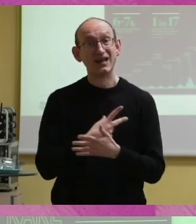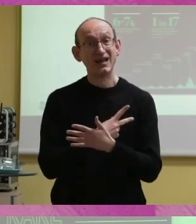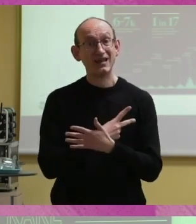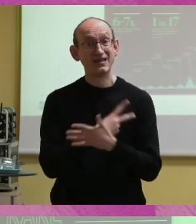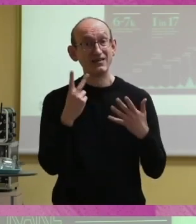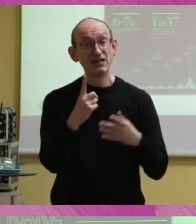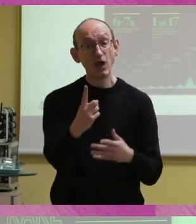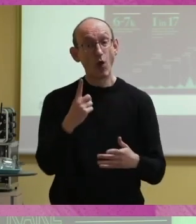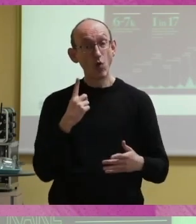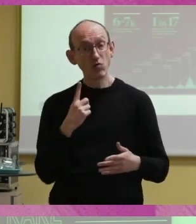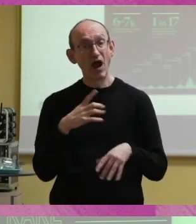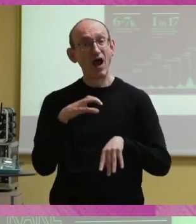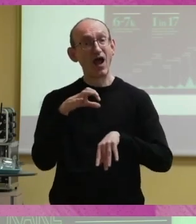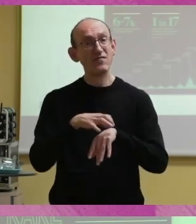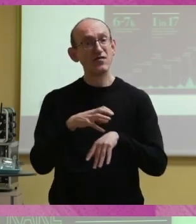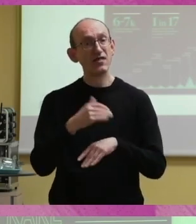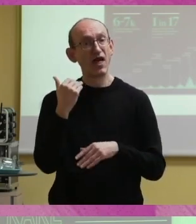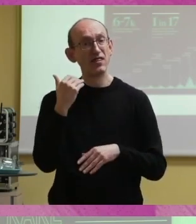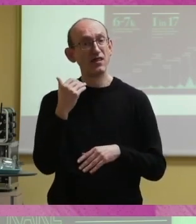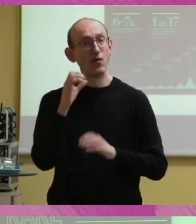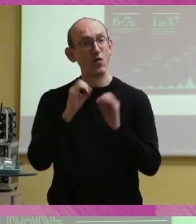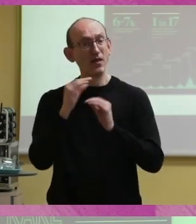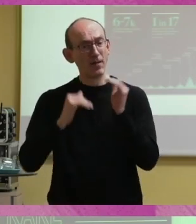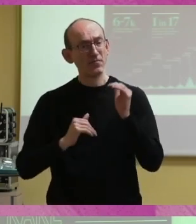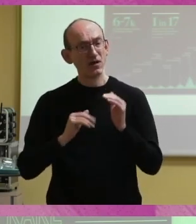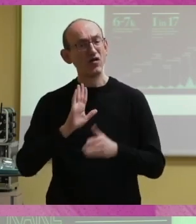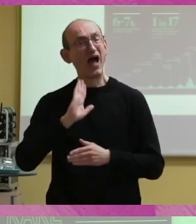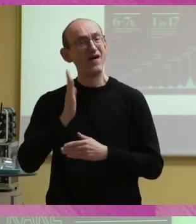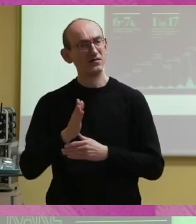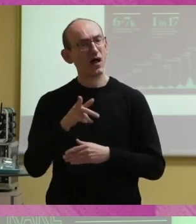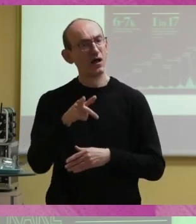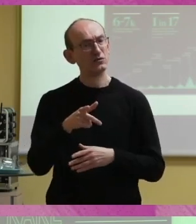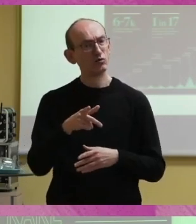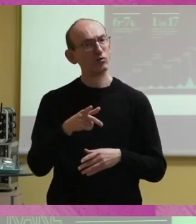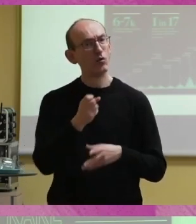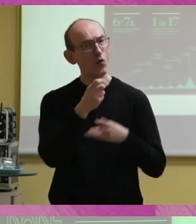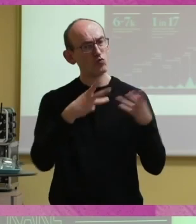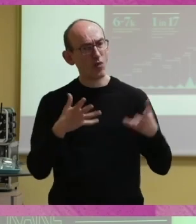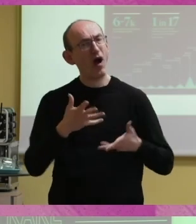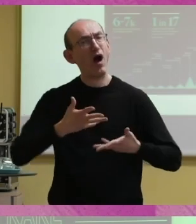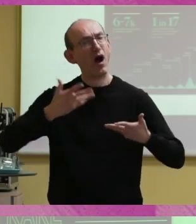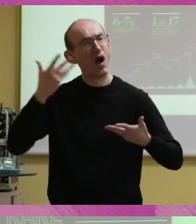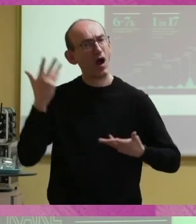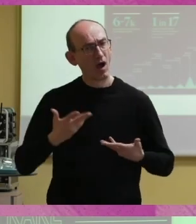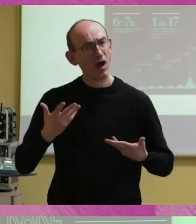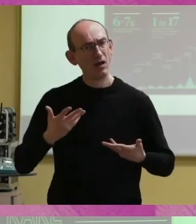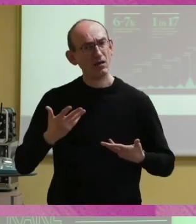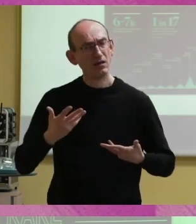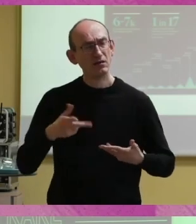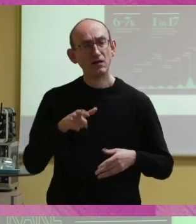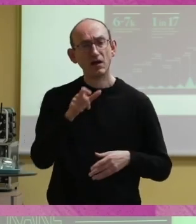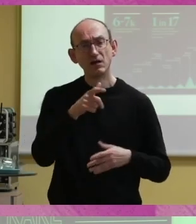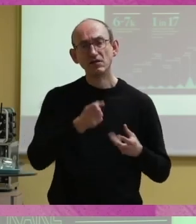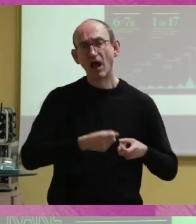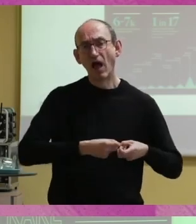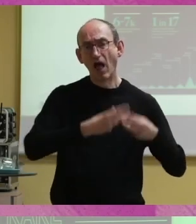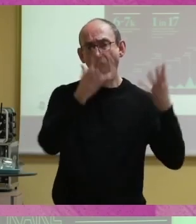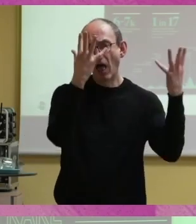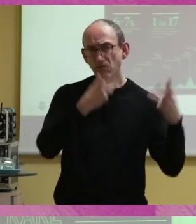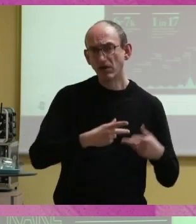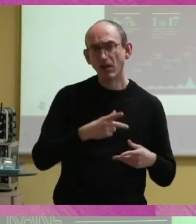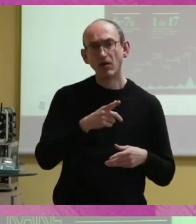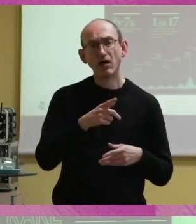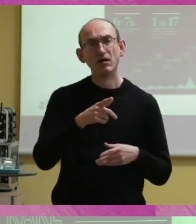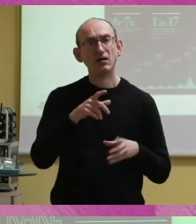enfermedad minoritaria. Y esto empieza a ser números grandes, y números que tienen que preocupar a administraciones, a